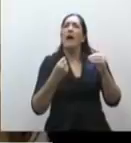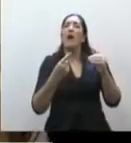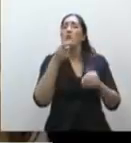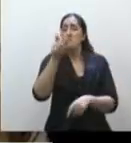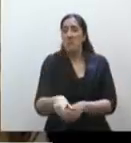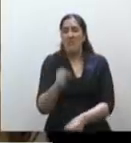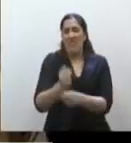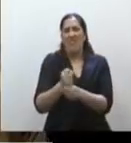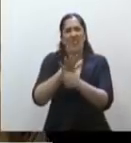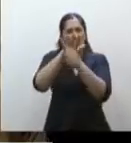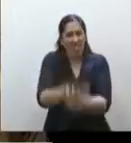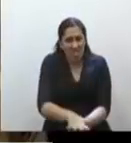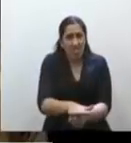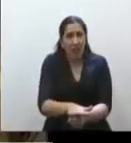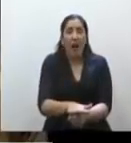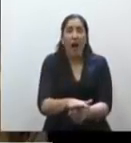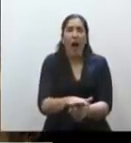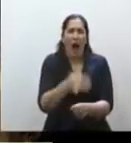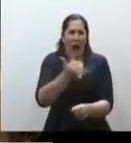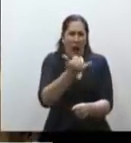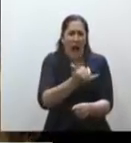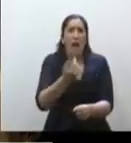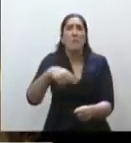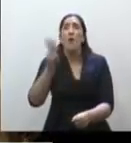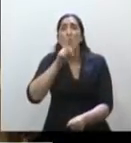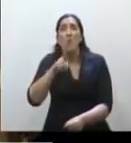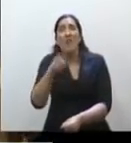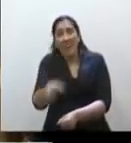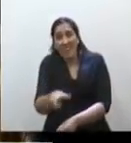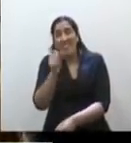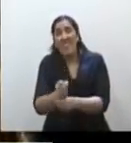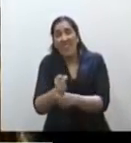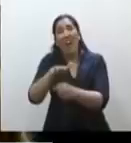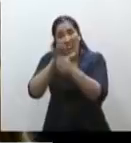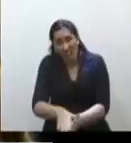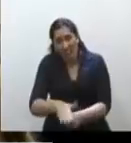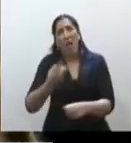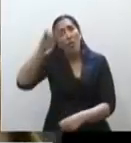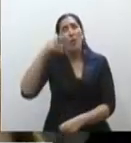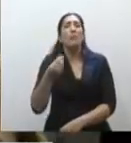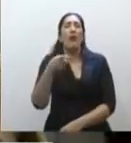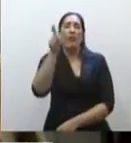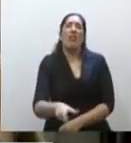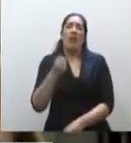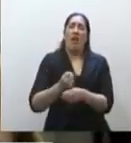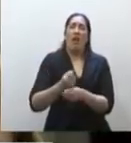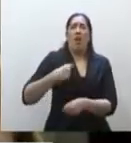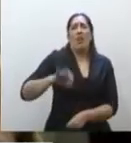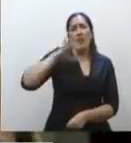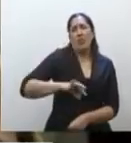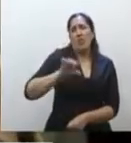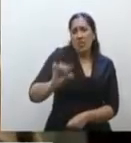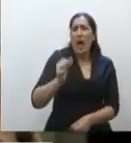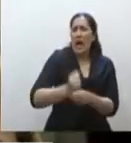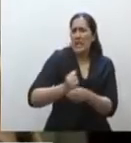trabajador es explotado, pero una mujer trabajadora es más explotada porque gana menos y trabaja más. ¿Y qué me mires?